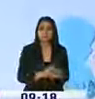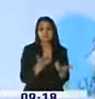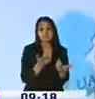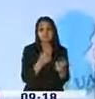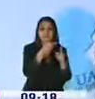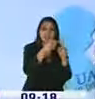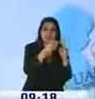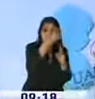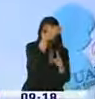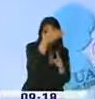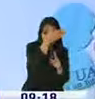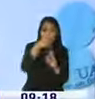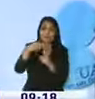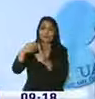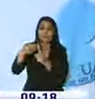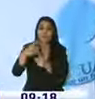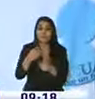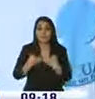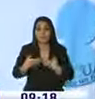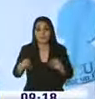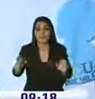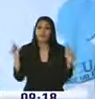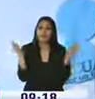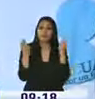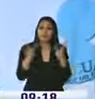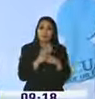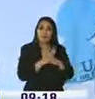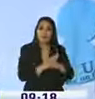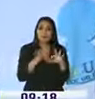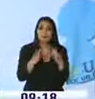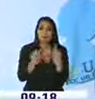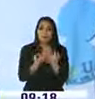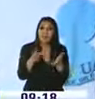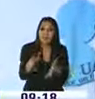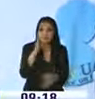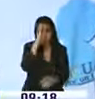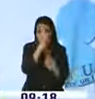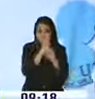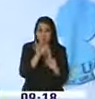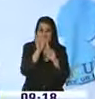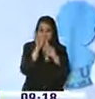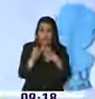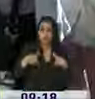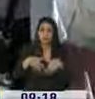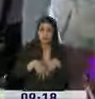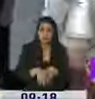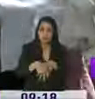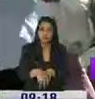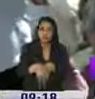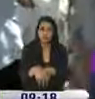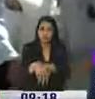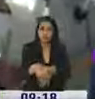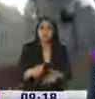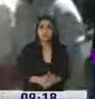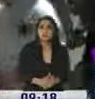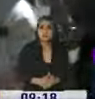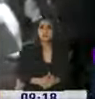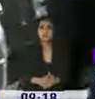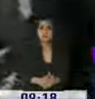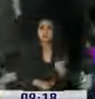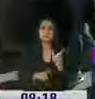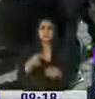Iglesia Evangélica, fundaciones que también defienden la familia, que ese es el objetivo principal por el cual estamos aquí. Según los participantes,